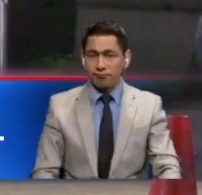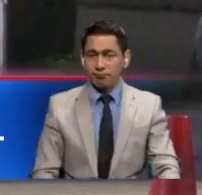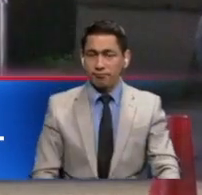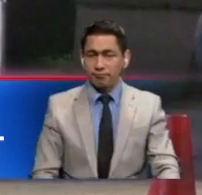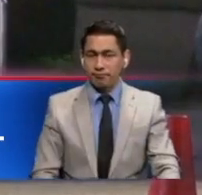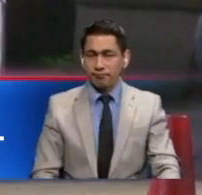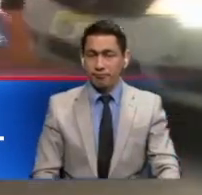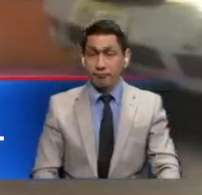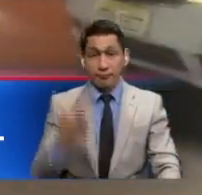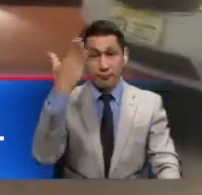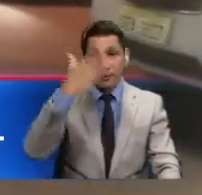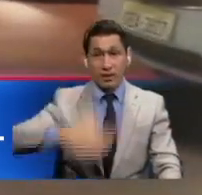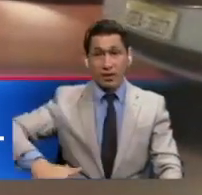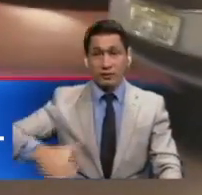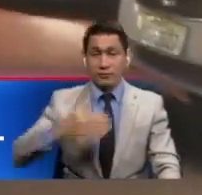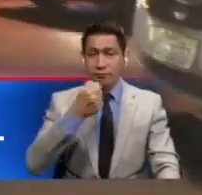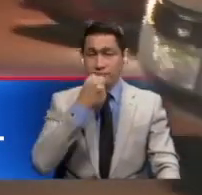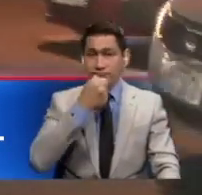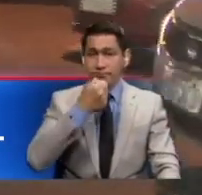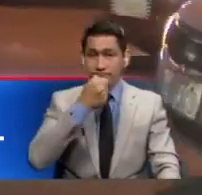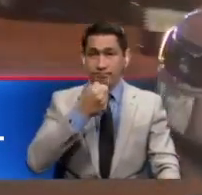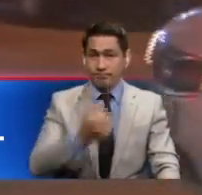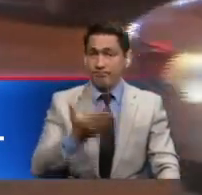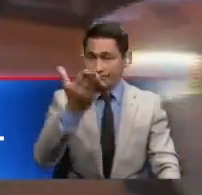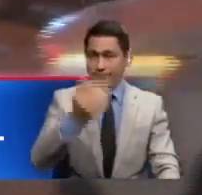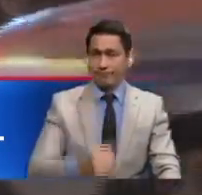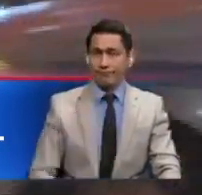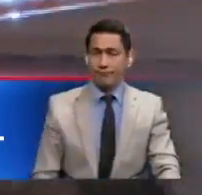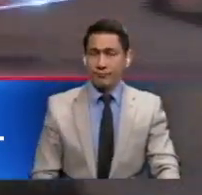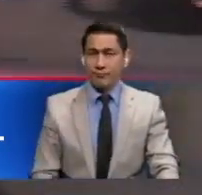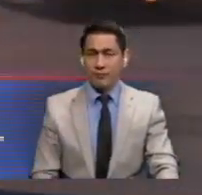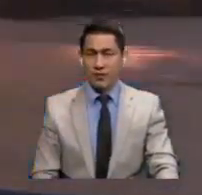Leonardo Flores, TC Televisión.